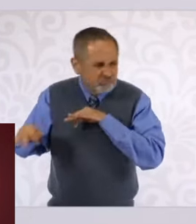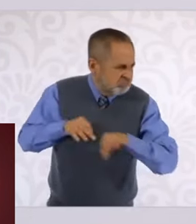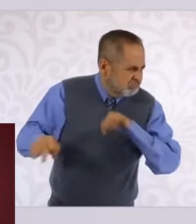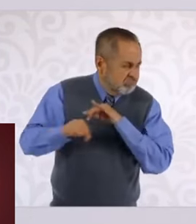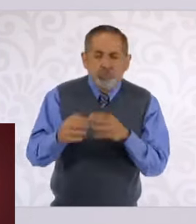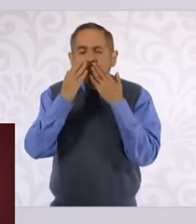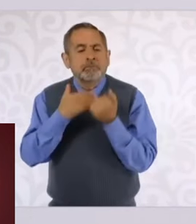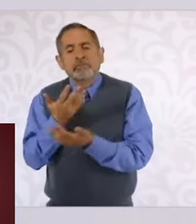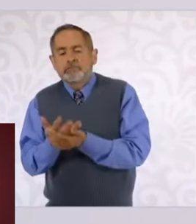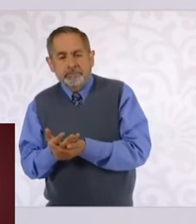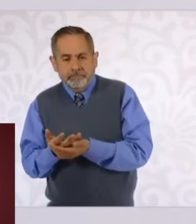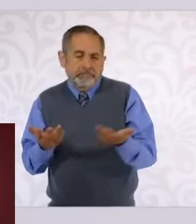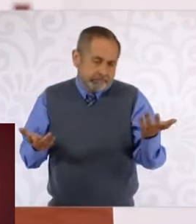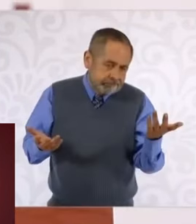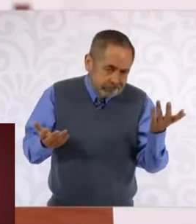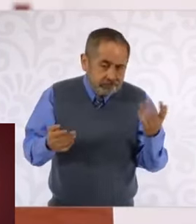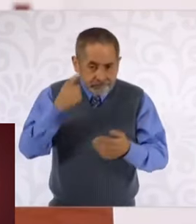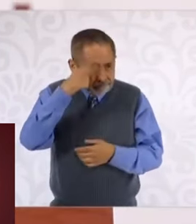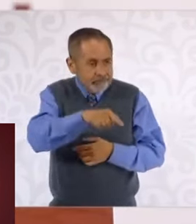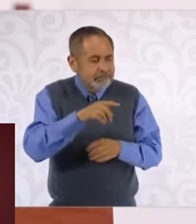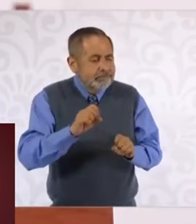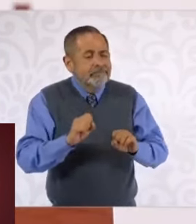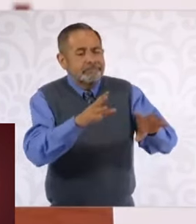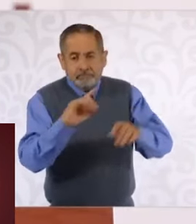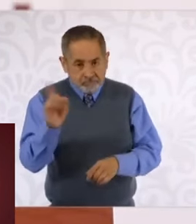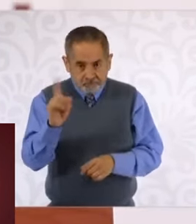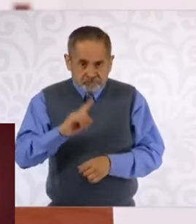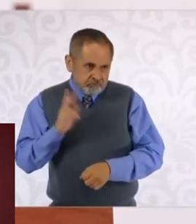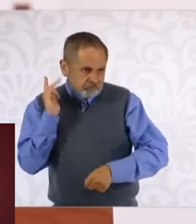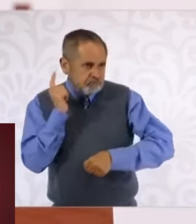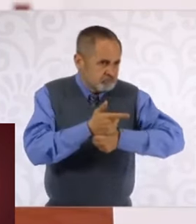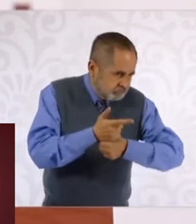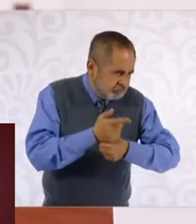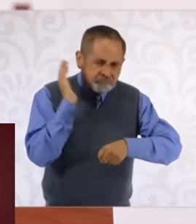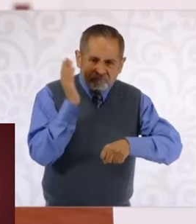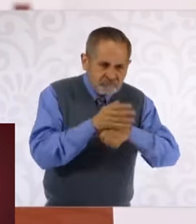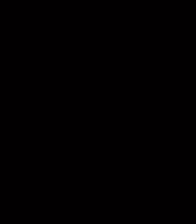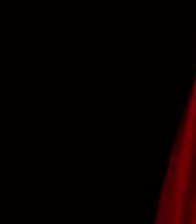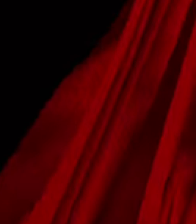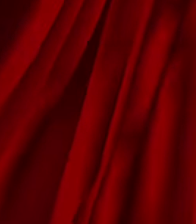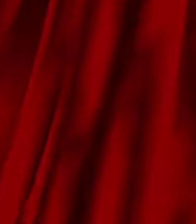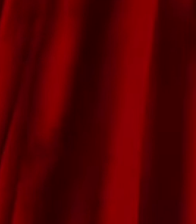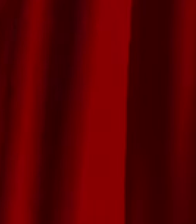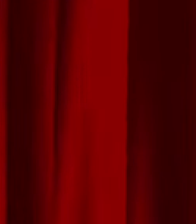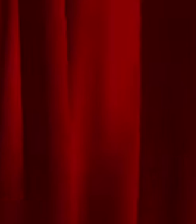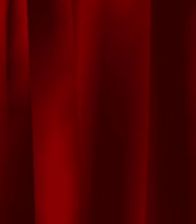para que no haya impunidad y para disminuir los índices delictivos en nuestro país.